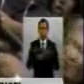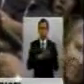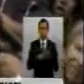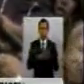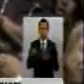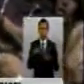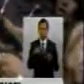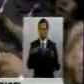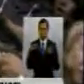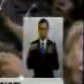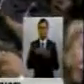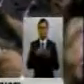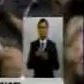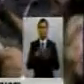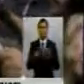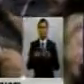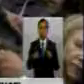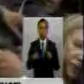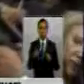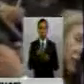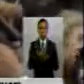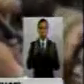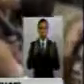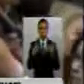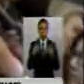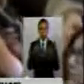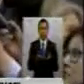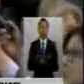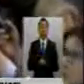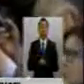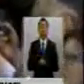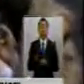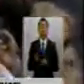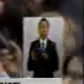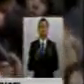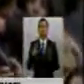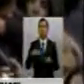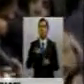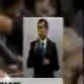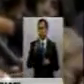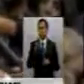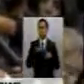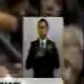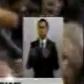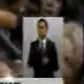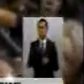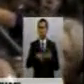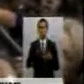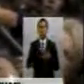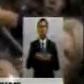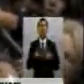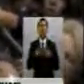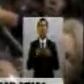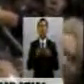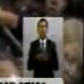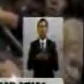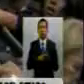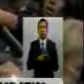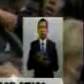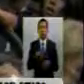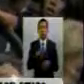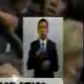no hay antagonismos. Pero bueno, es parte de la democracia. Veremos cómo vota la gente. En todo caso,